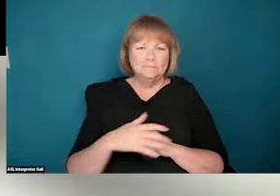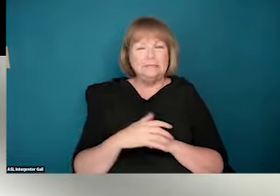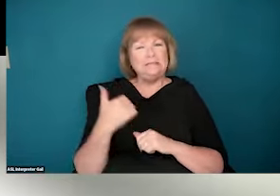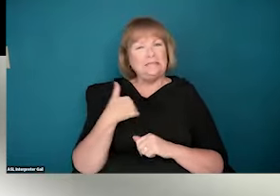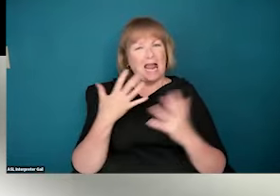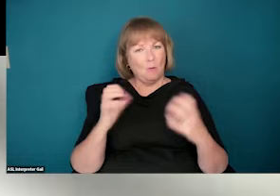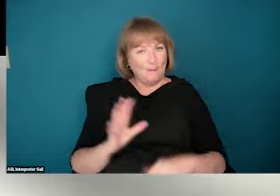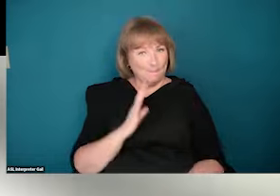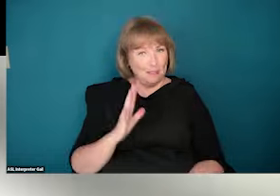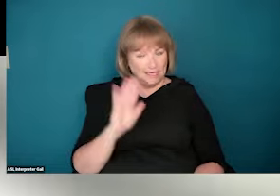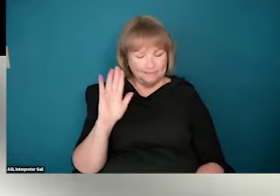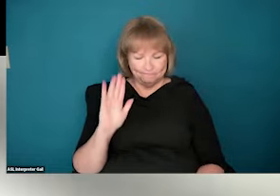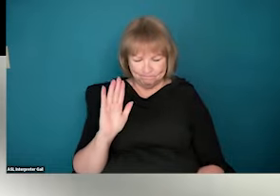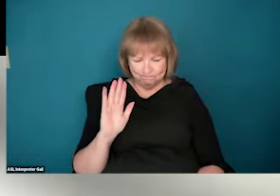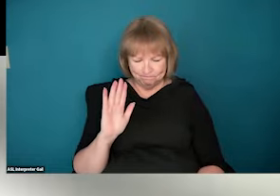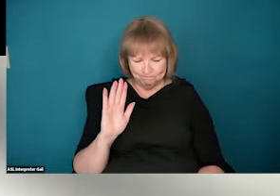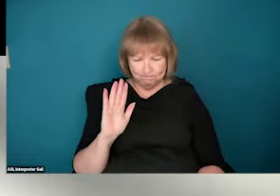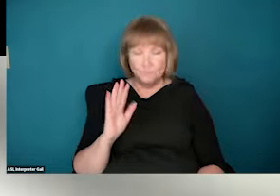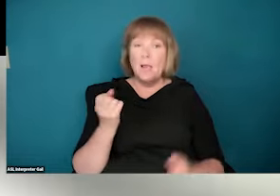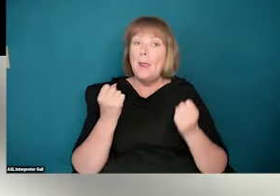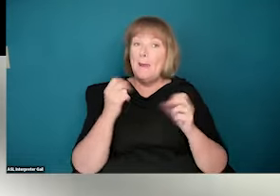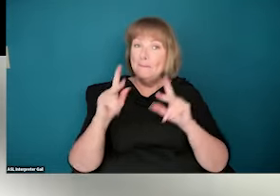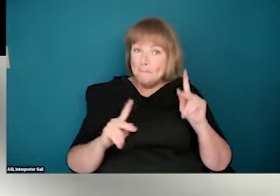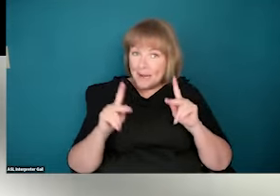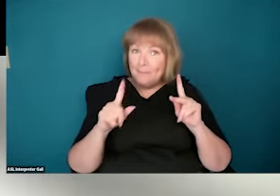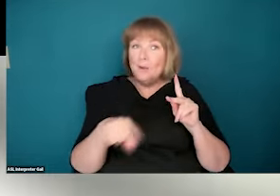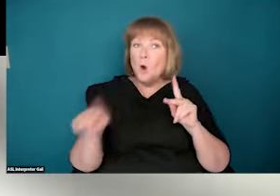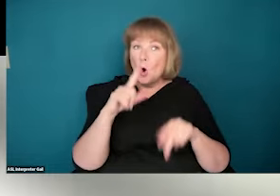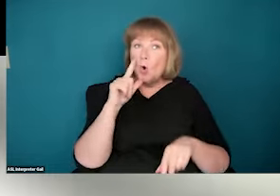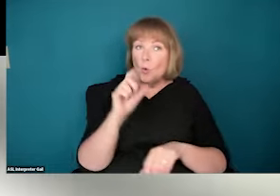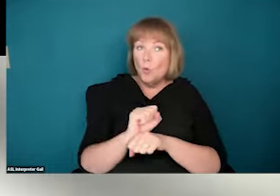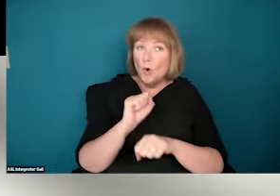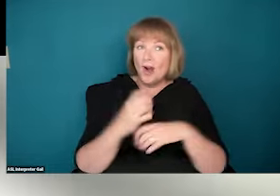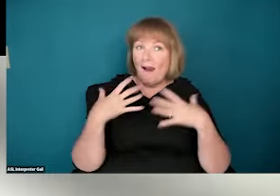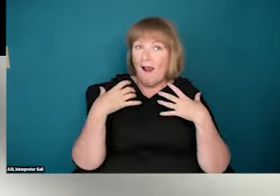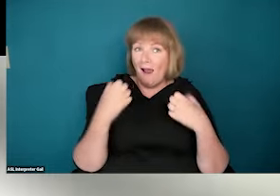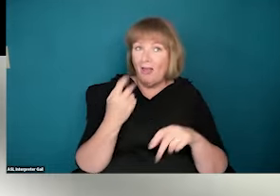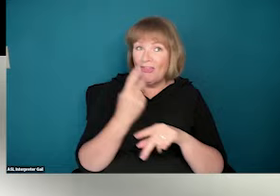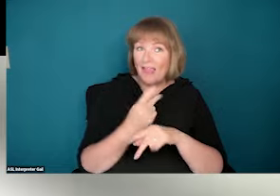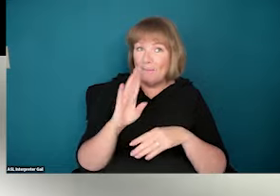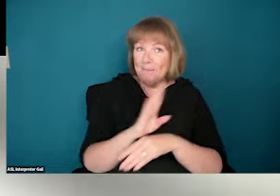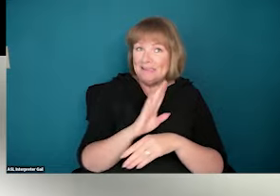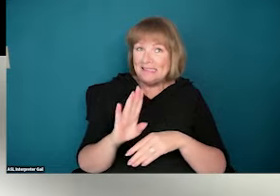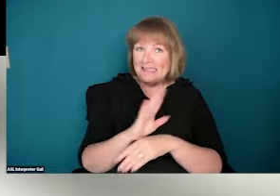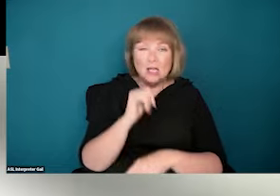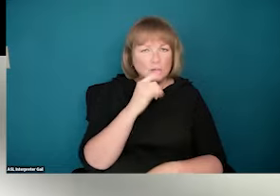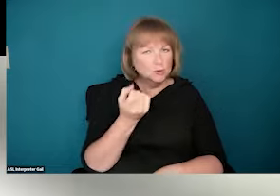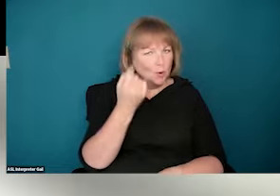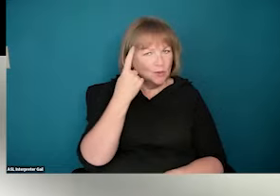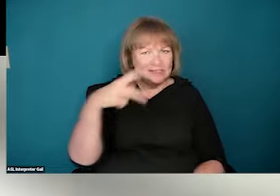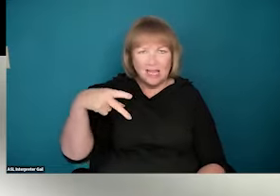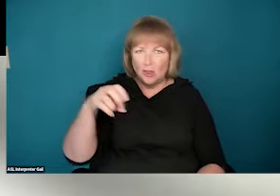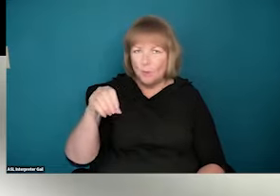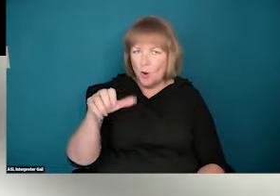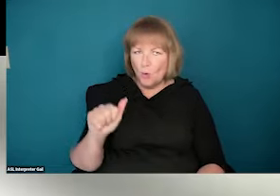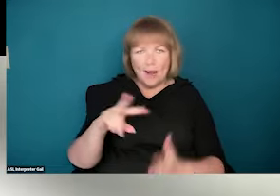decisiones. Entonces voy a tratar de ser educado con esto. Hay muchas